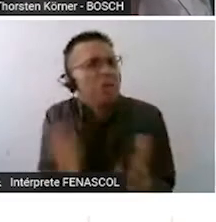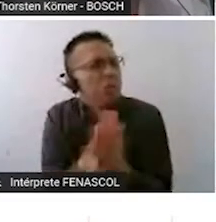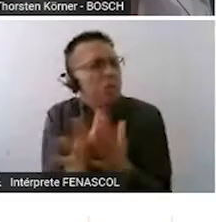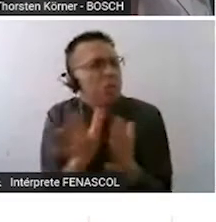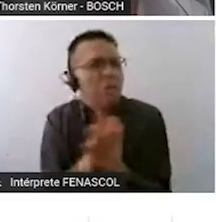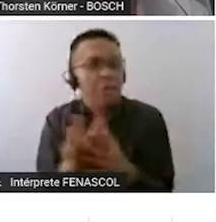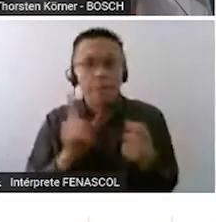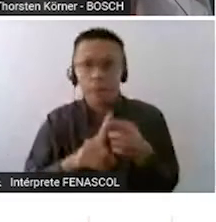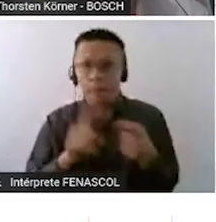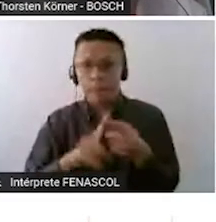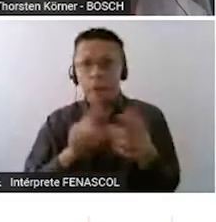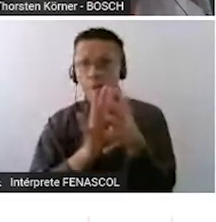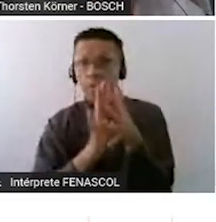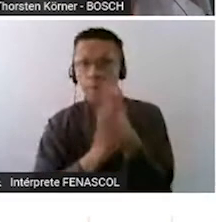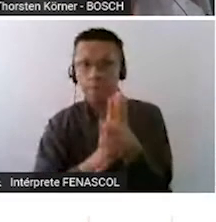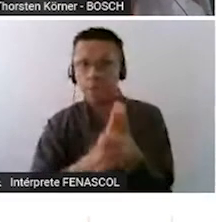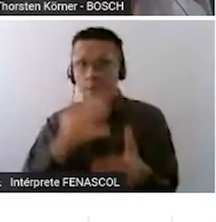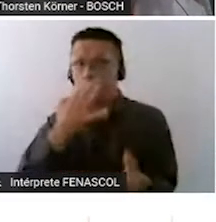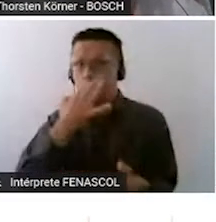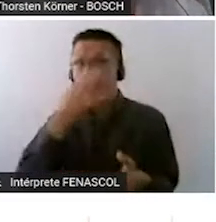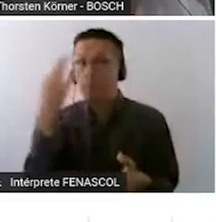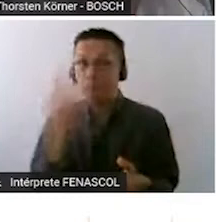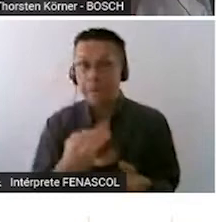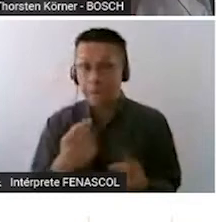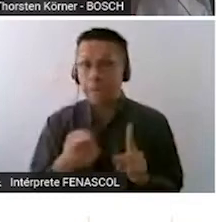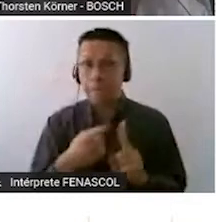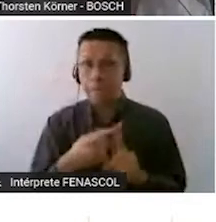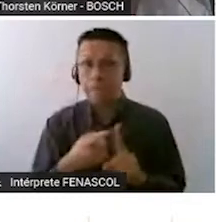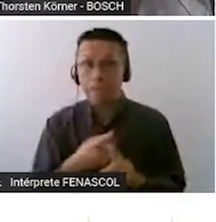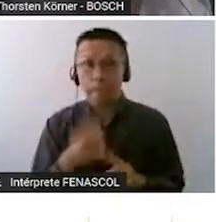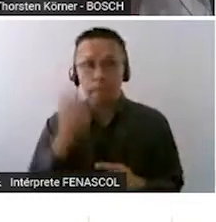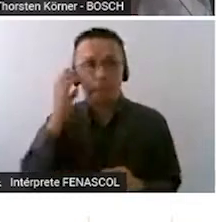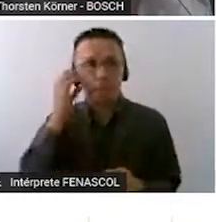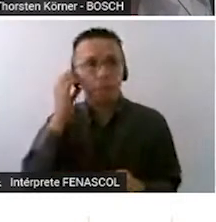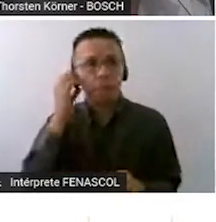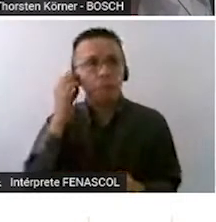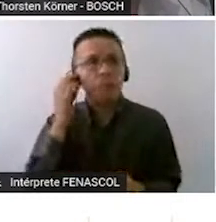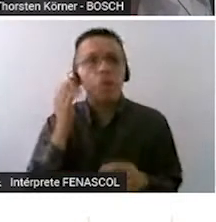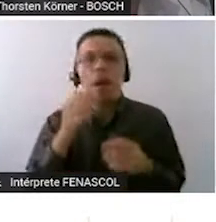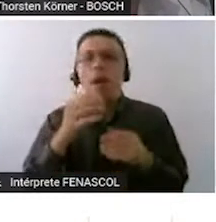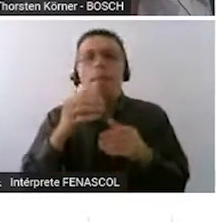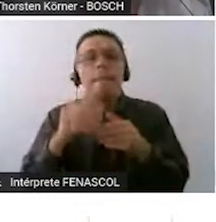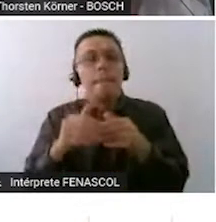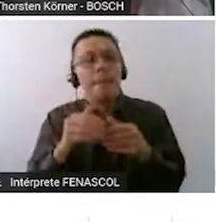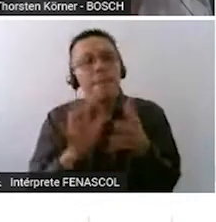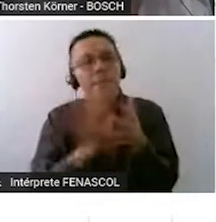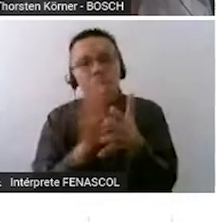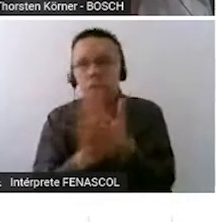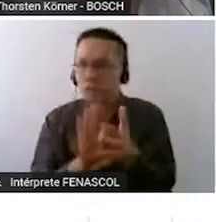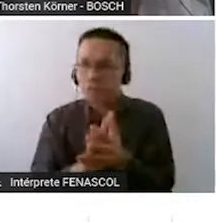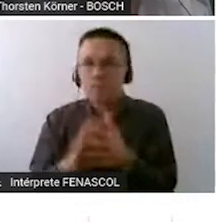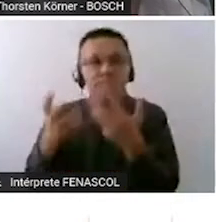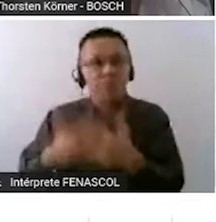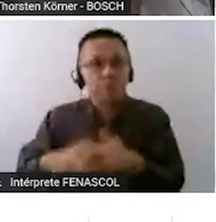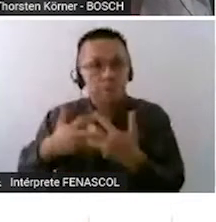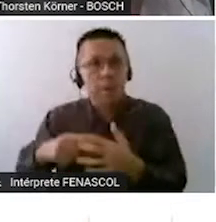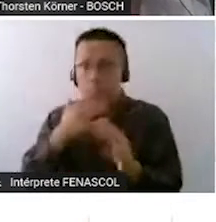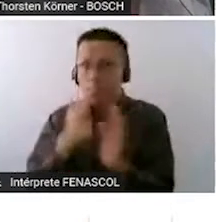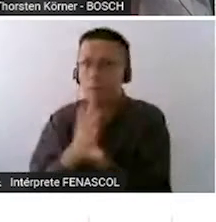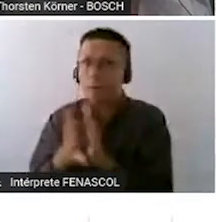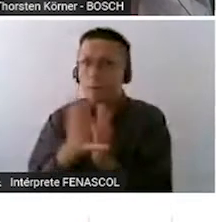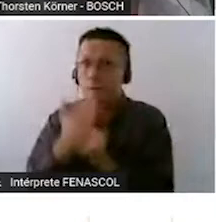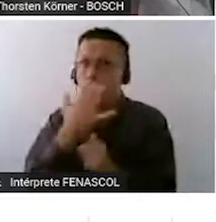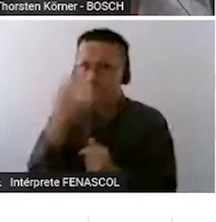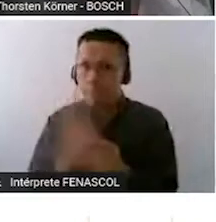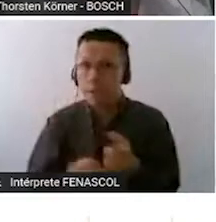ser datos reales, vale decir, que sean datos tomados de procesos reales. Segundo, deben ser